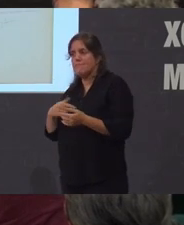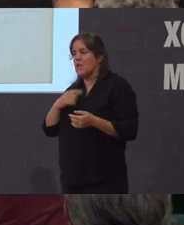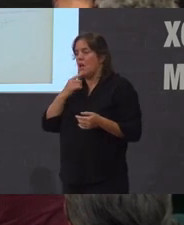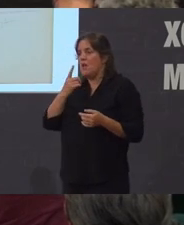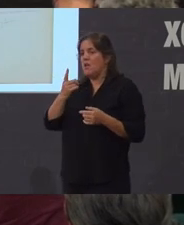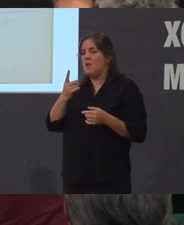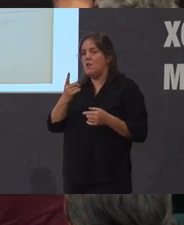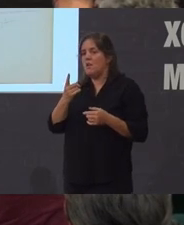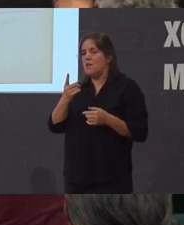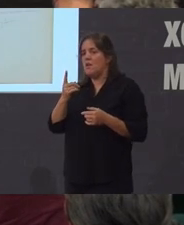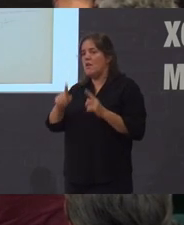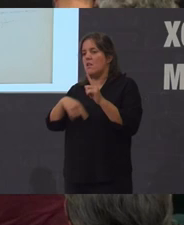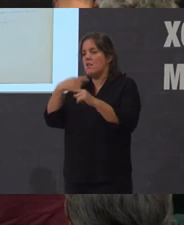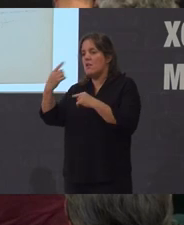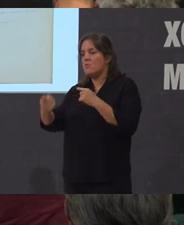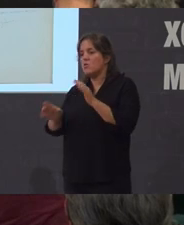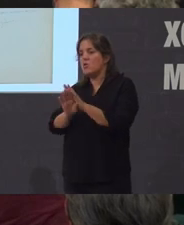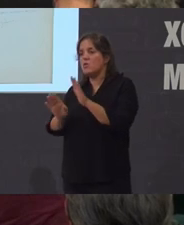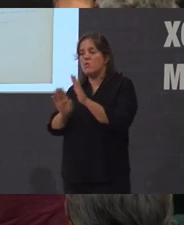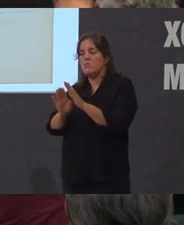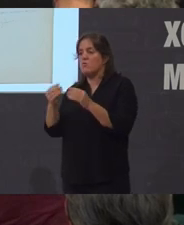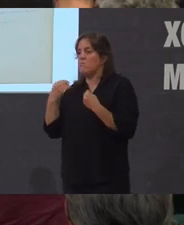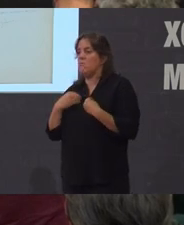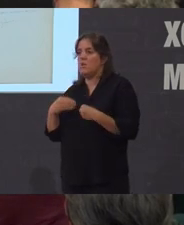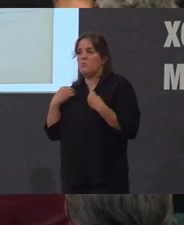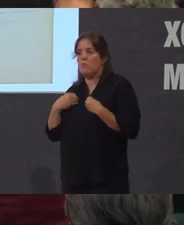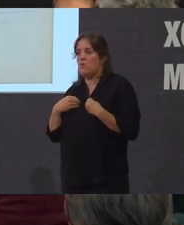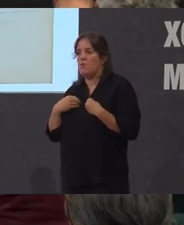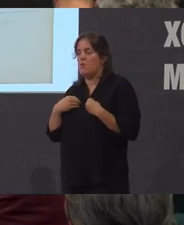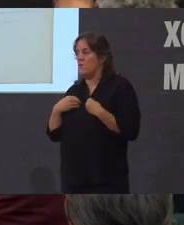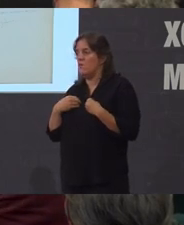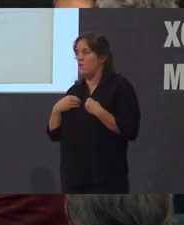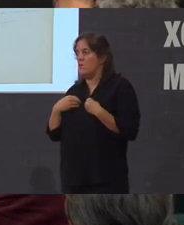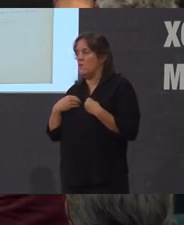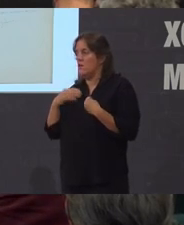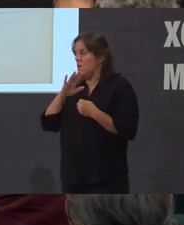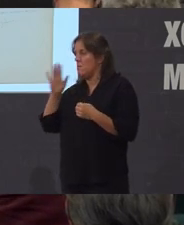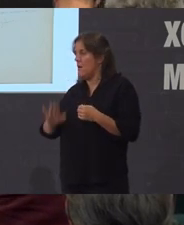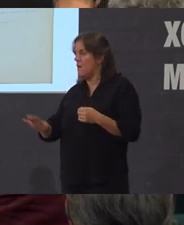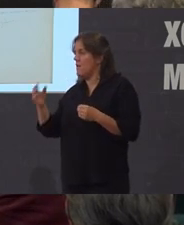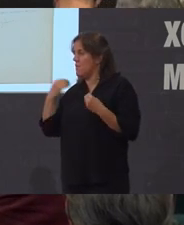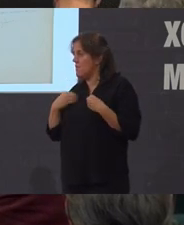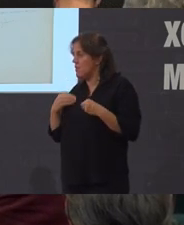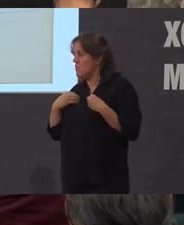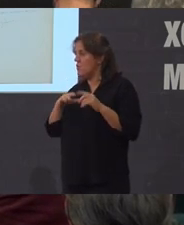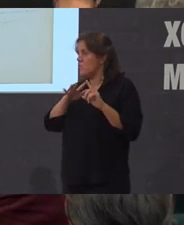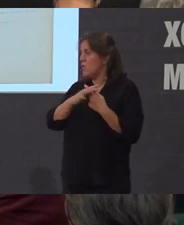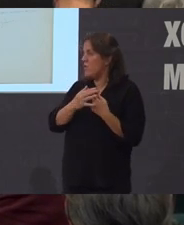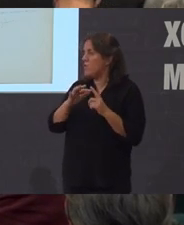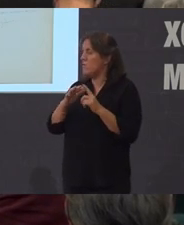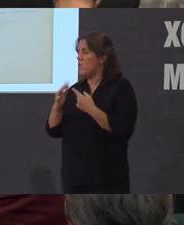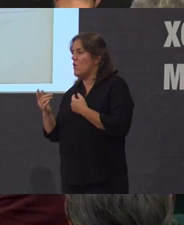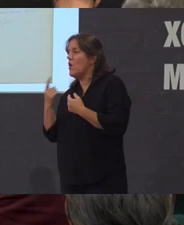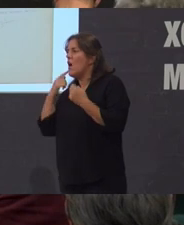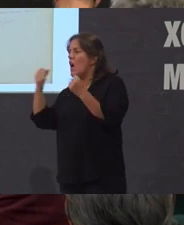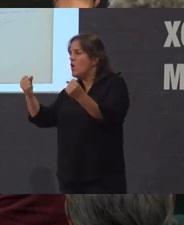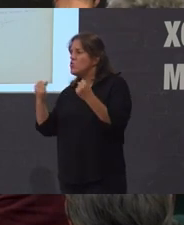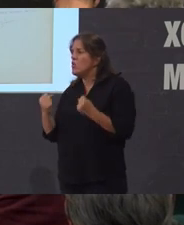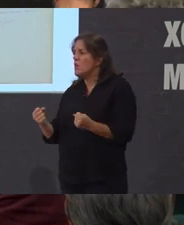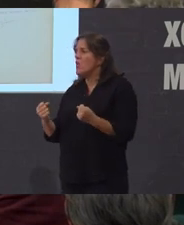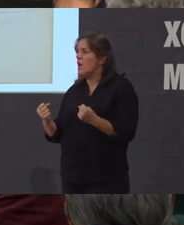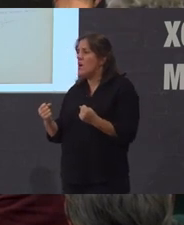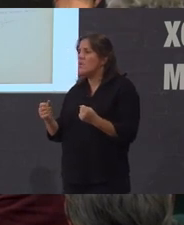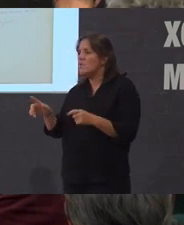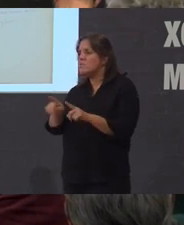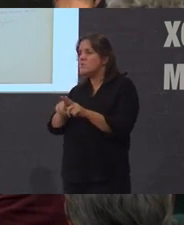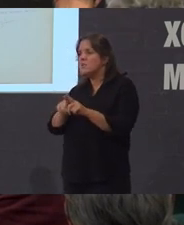miserable, e parece ser que seguimos no mesmo. Esta é a miña pregunta. Parece ser que seguimos no mesmo, e as autoridades non se lleve